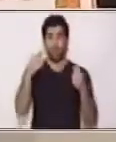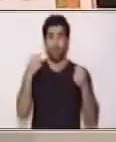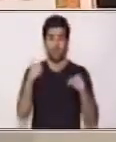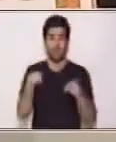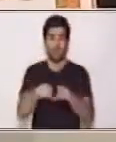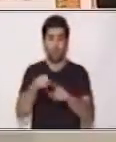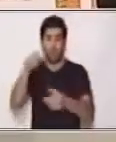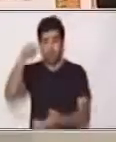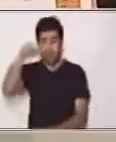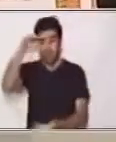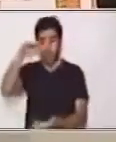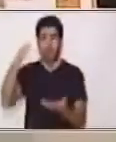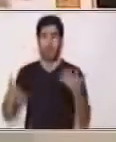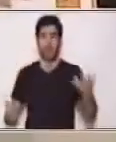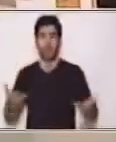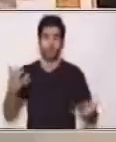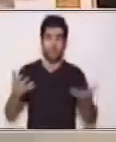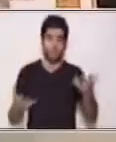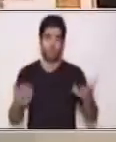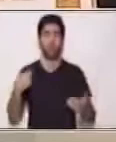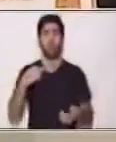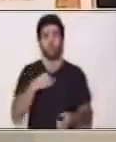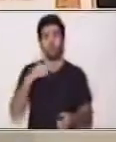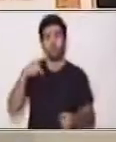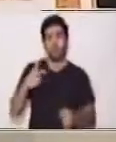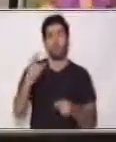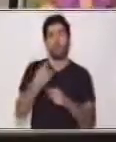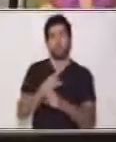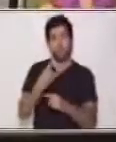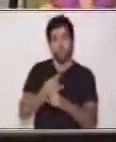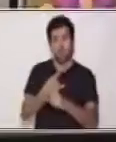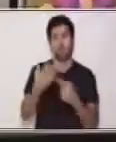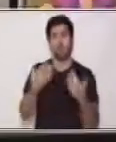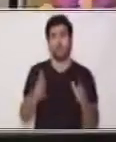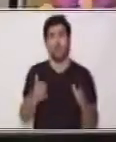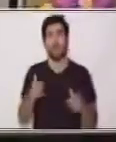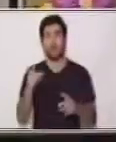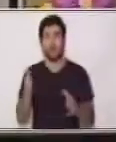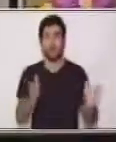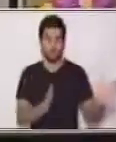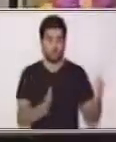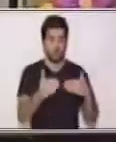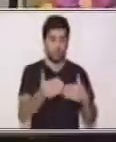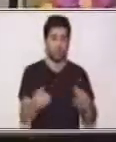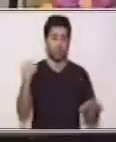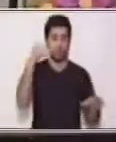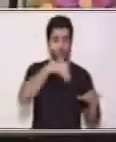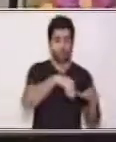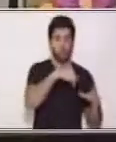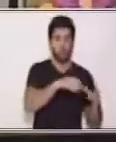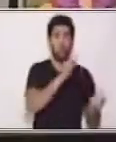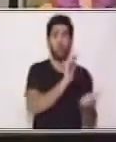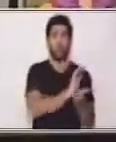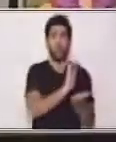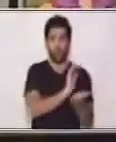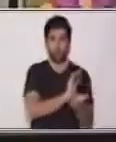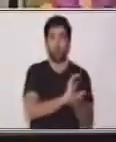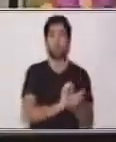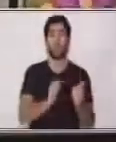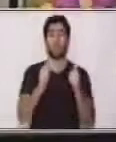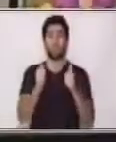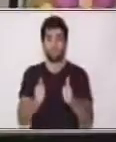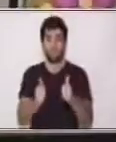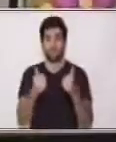balanza porque la vamos a utilizar. Luego, colócala dentro de tu portafolio de Aprendo en Casa. Muy